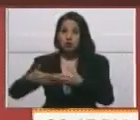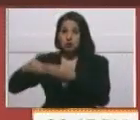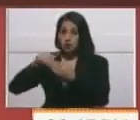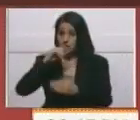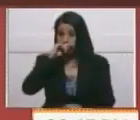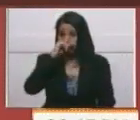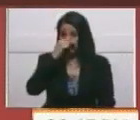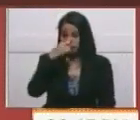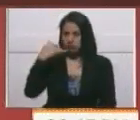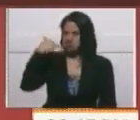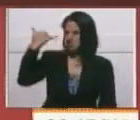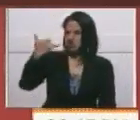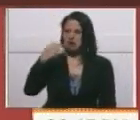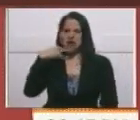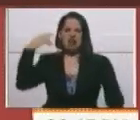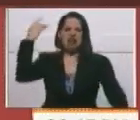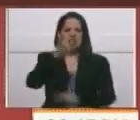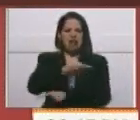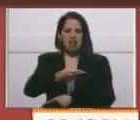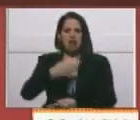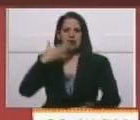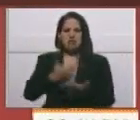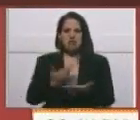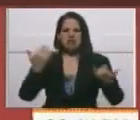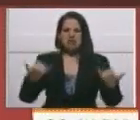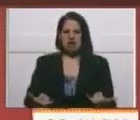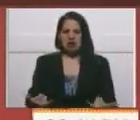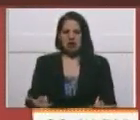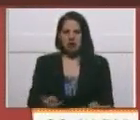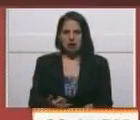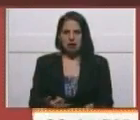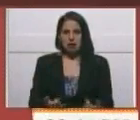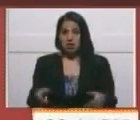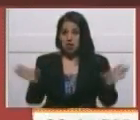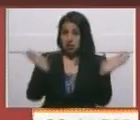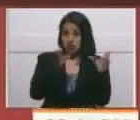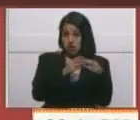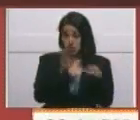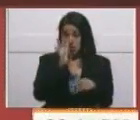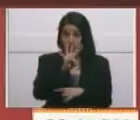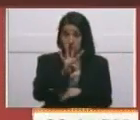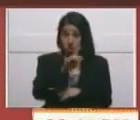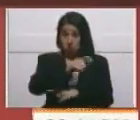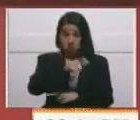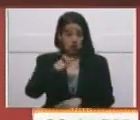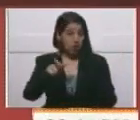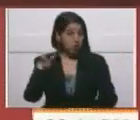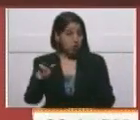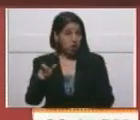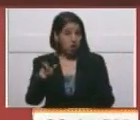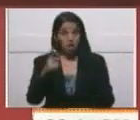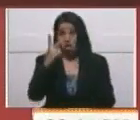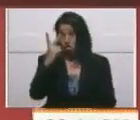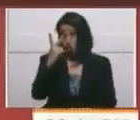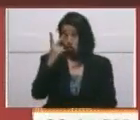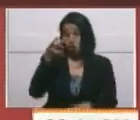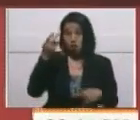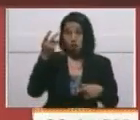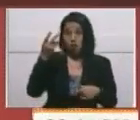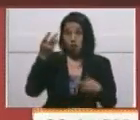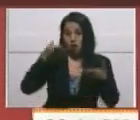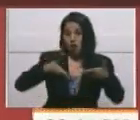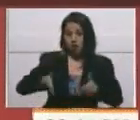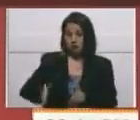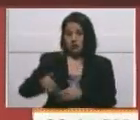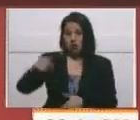llama para exigir porque de ese grupo cuatro tienen doble nacionalidad son